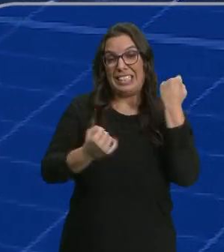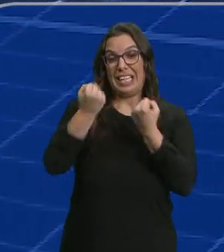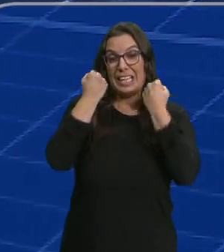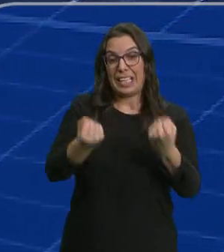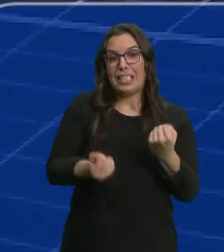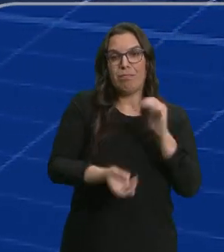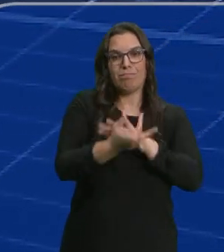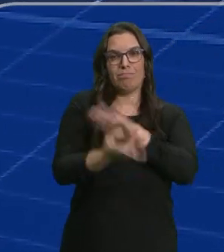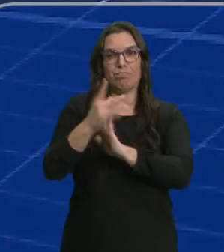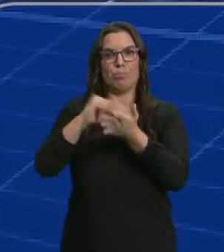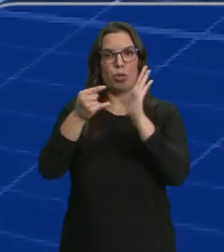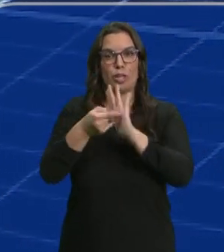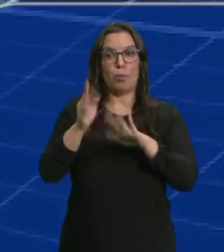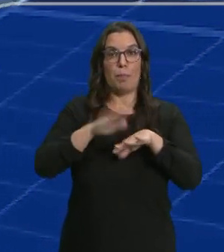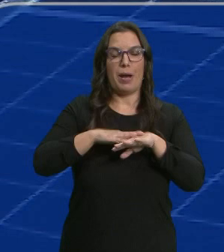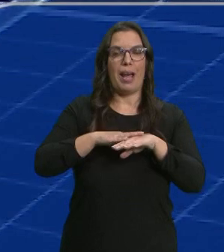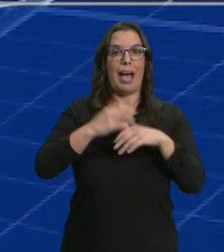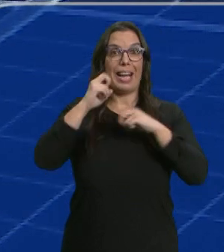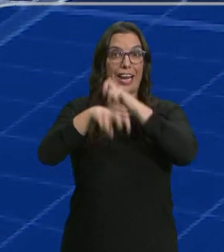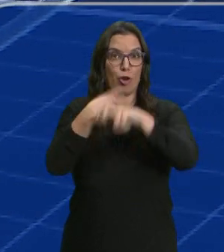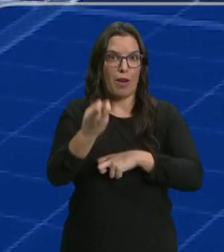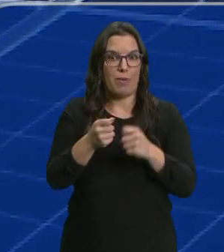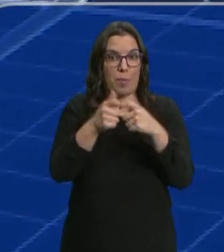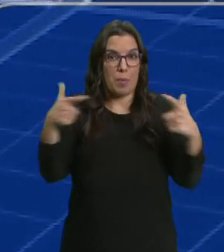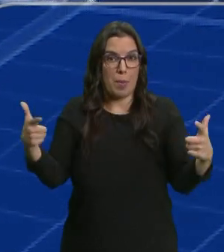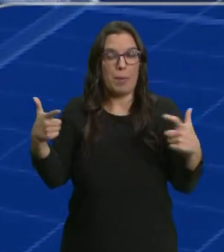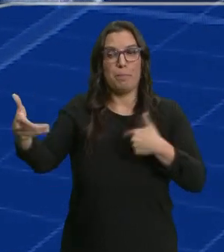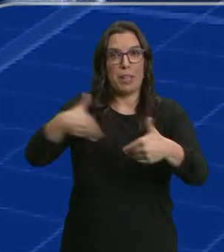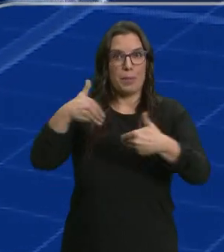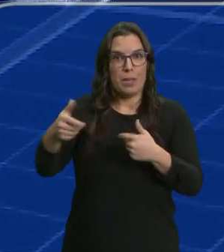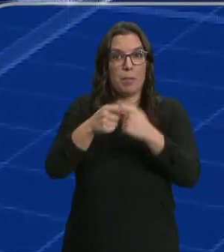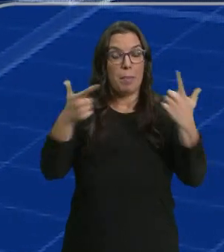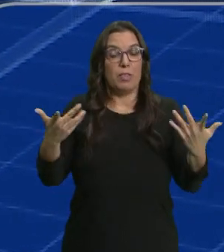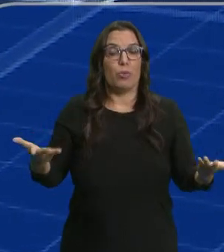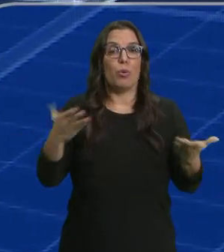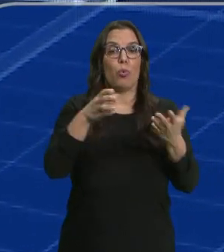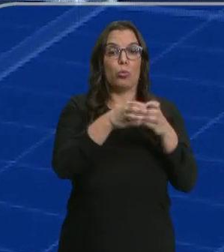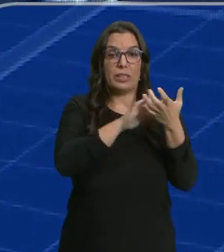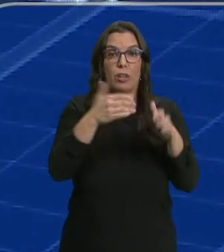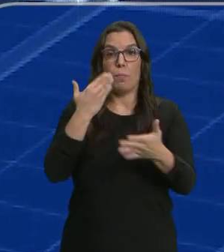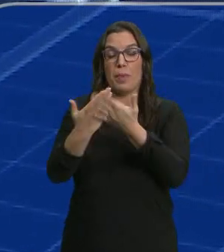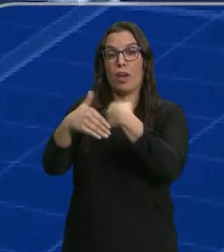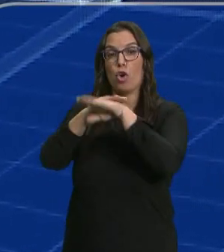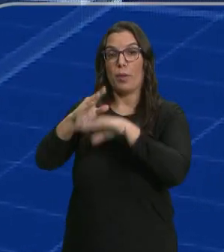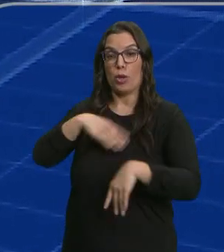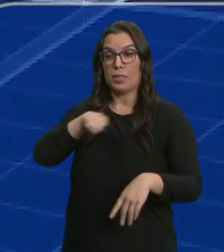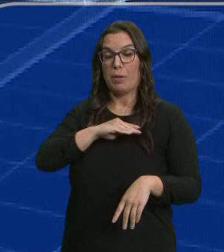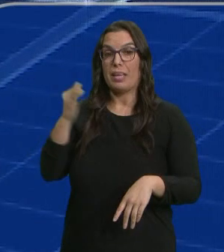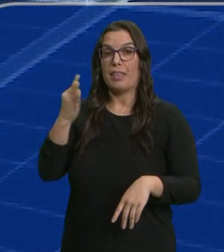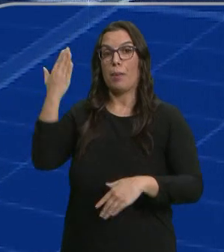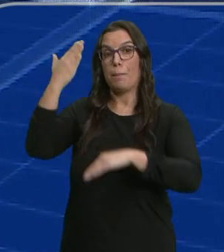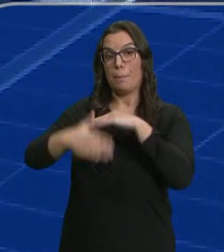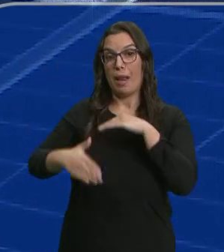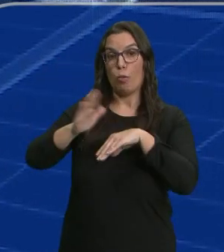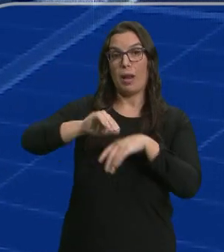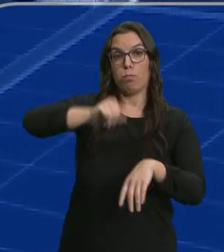proliferan los proyectos para instalaciones de energías renovables. Ante este aumento de la demanda, desde la Junta de Castilla y León se pide al Gobierno que amplíe el plazo